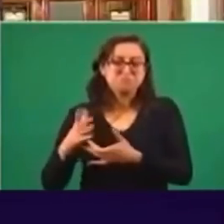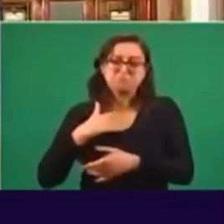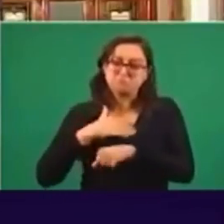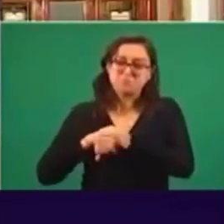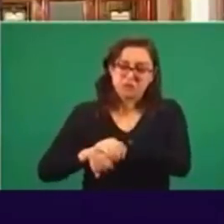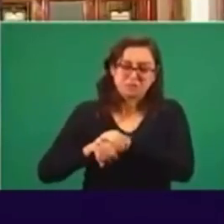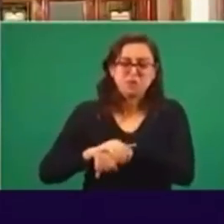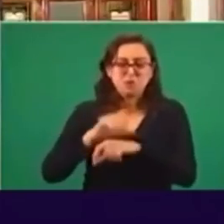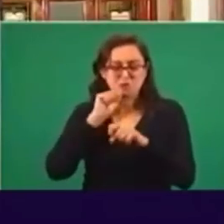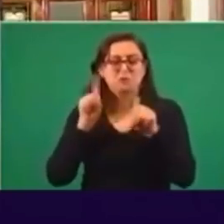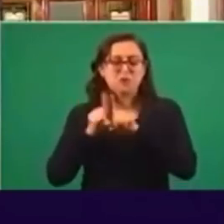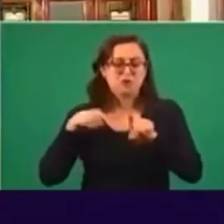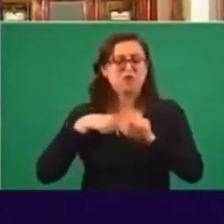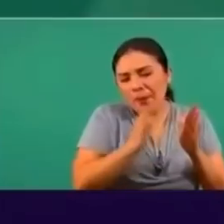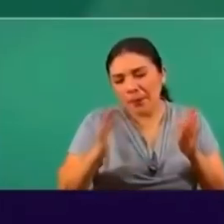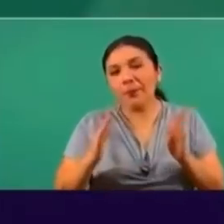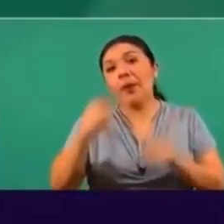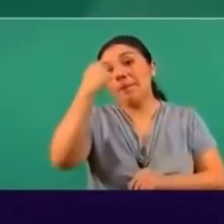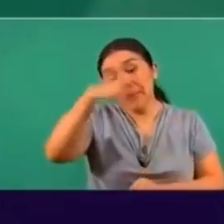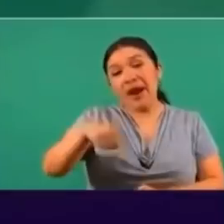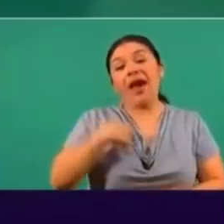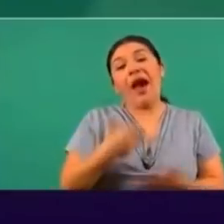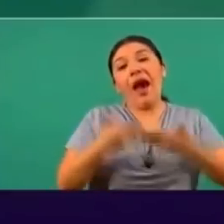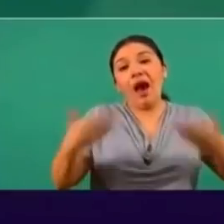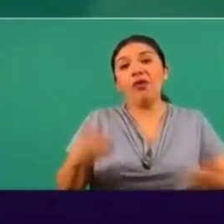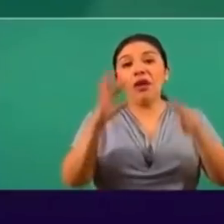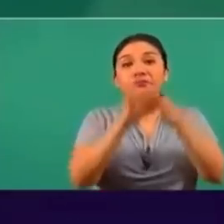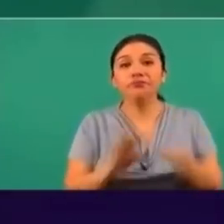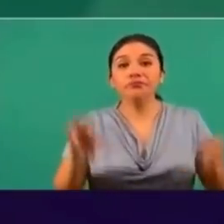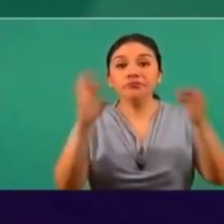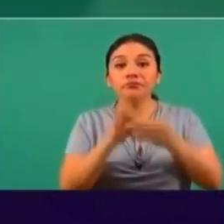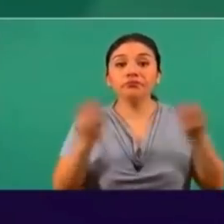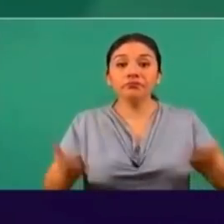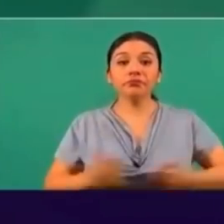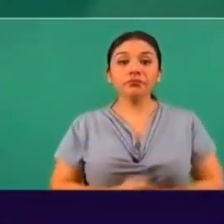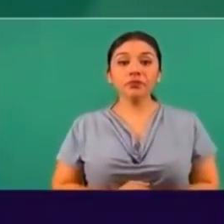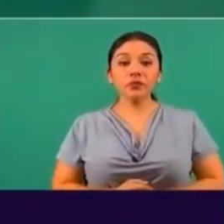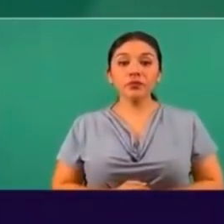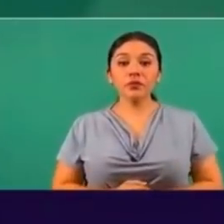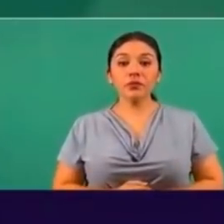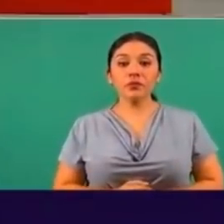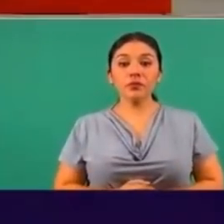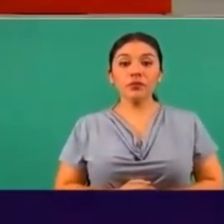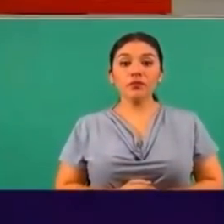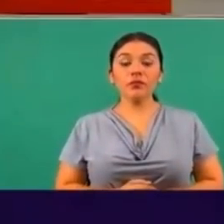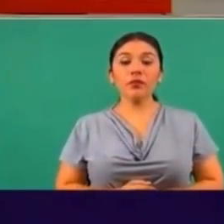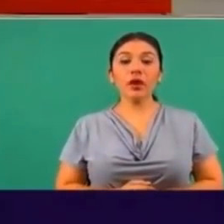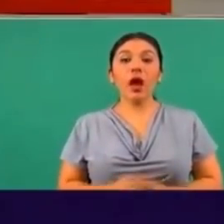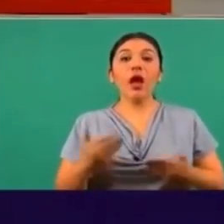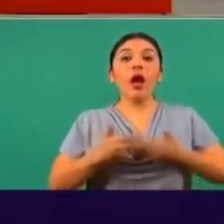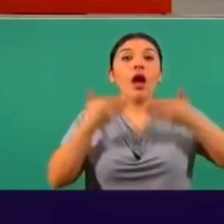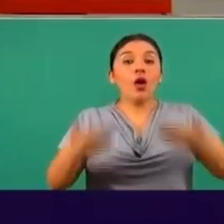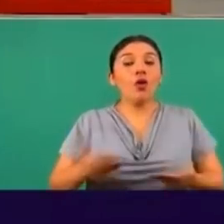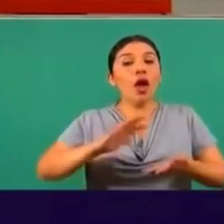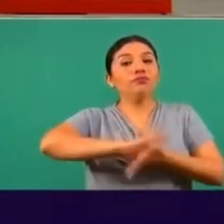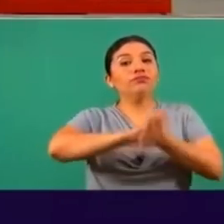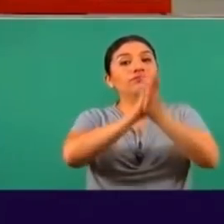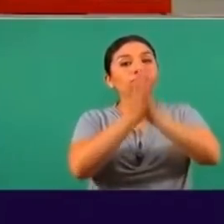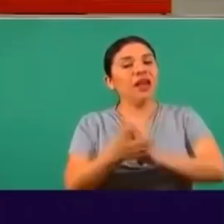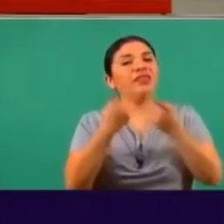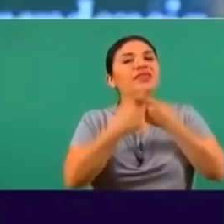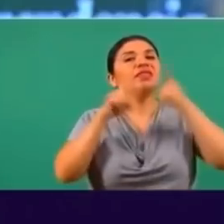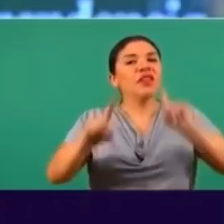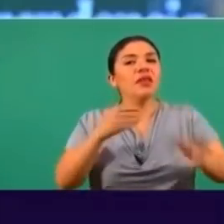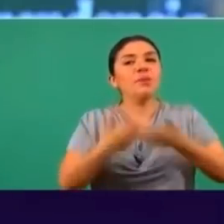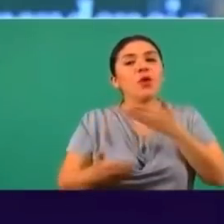que no tiene precedente en nuestro país. Y ha sido realmente una atrocidad que se